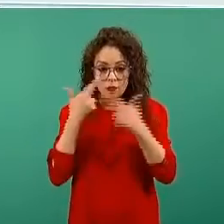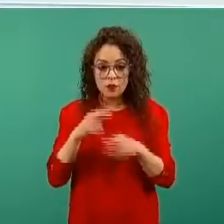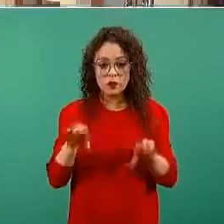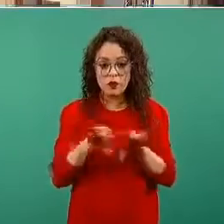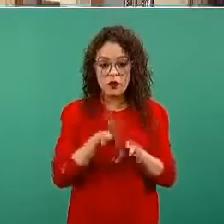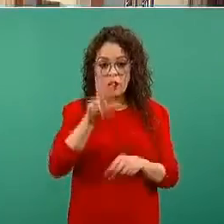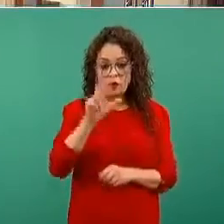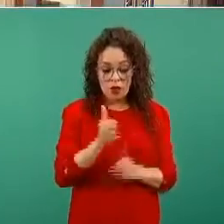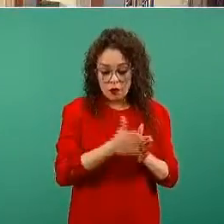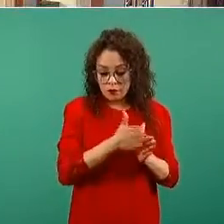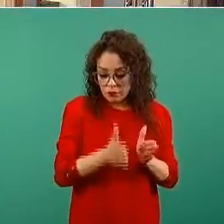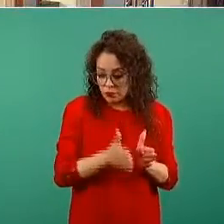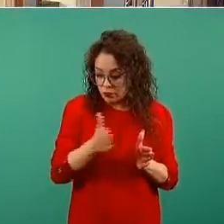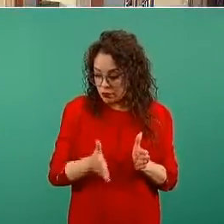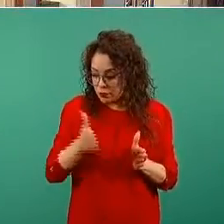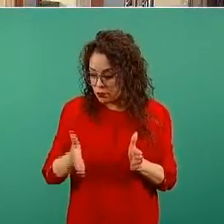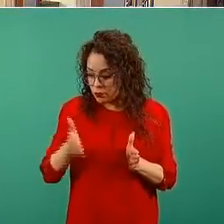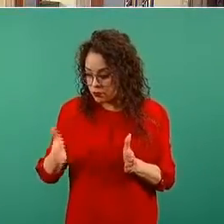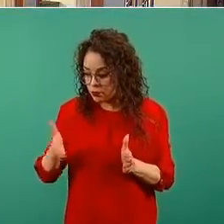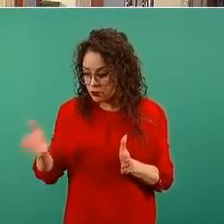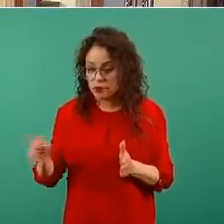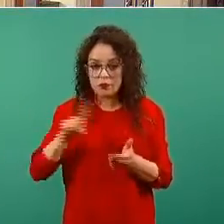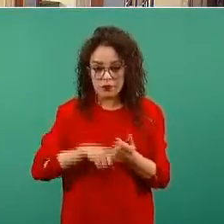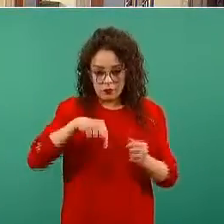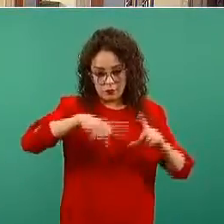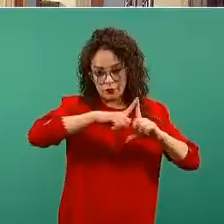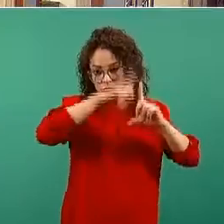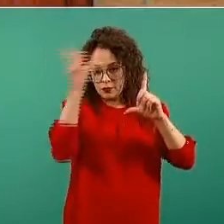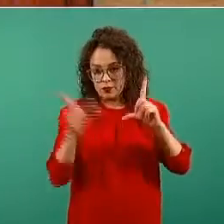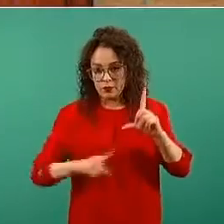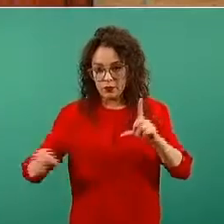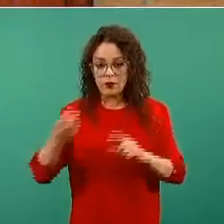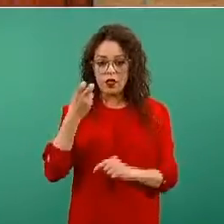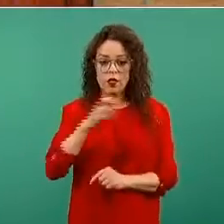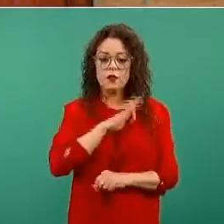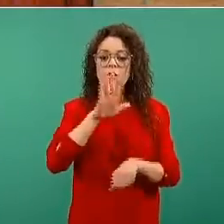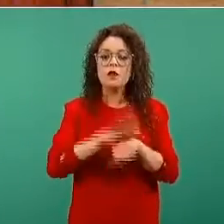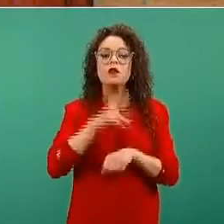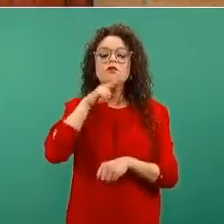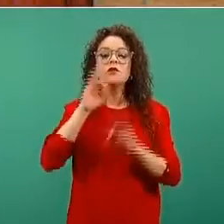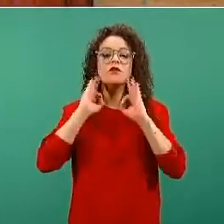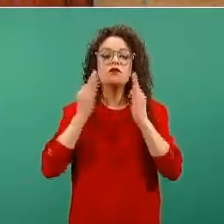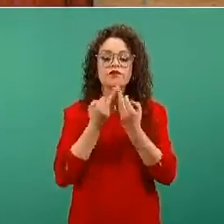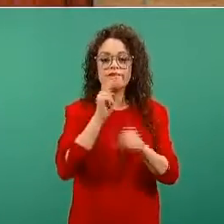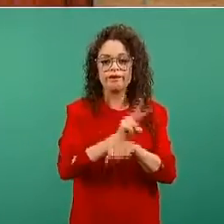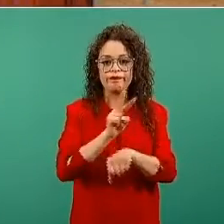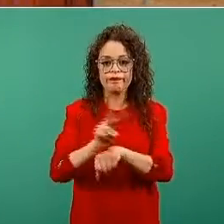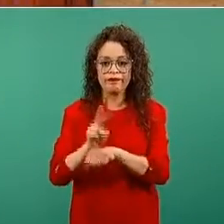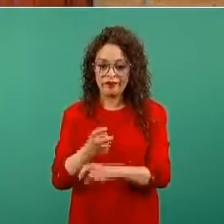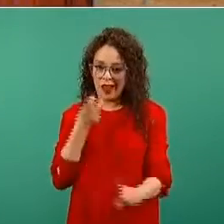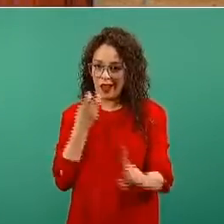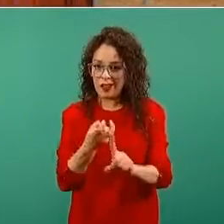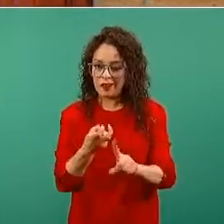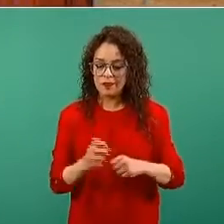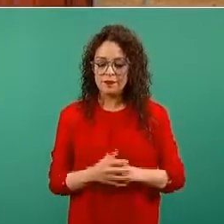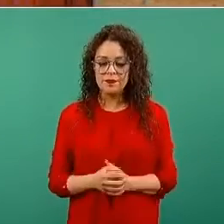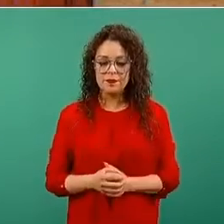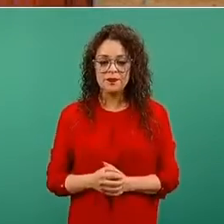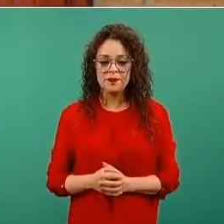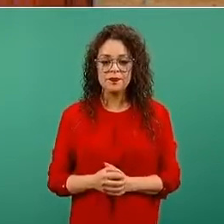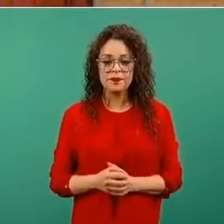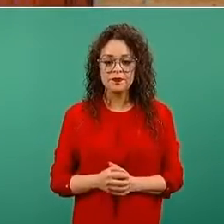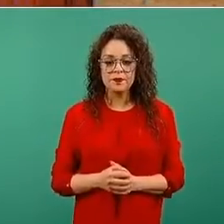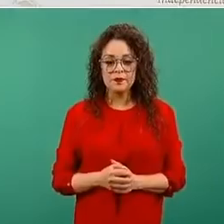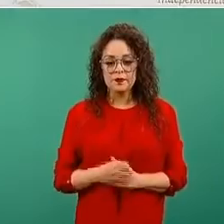a nivel nacional y entonces poder obviamente contribuir a una mejor vigilancia de este tipo. Finalmente solo